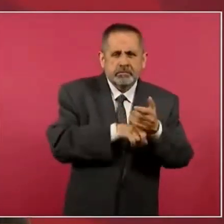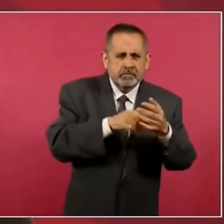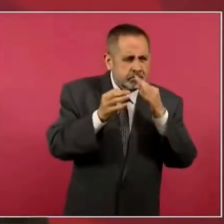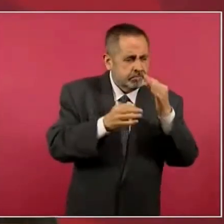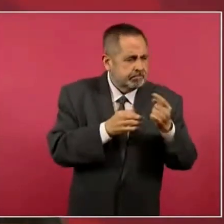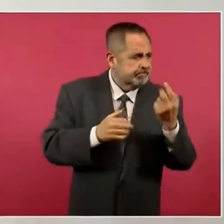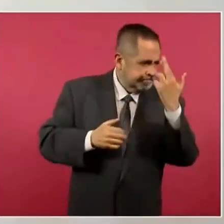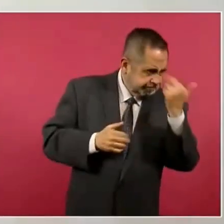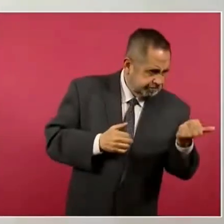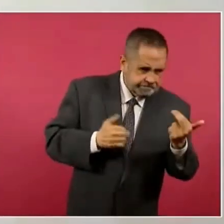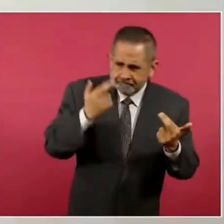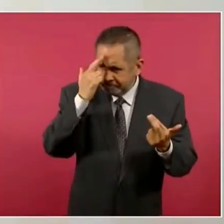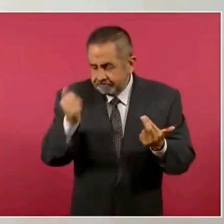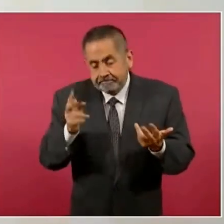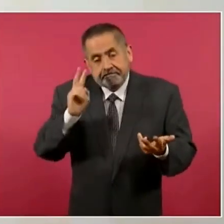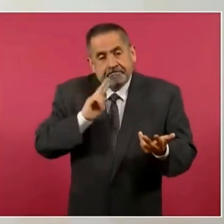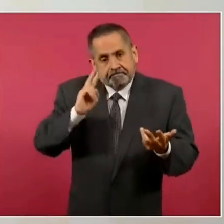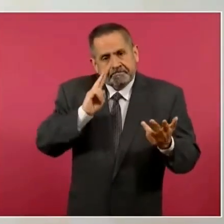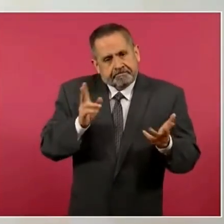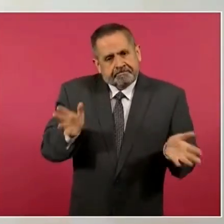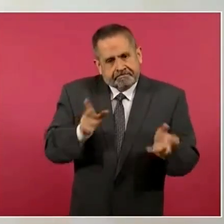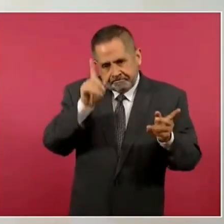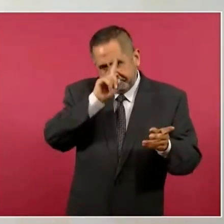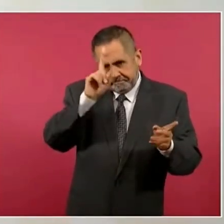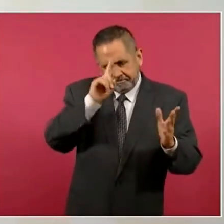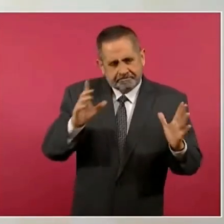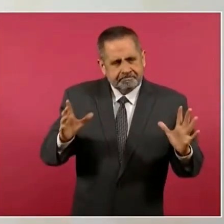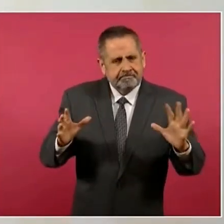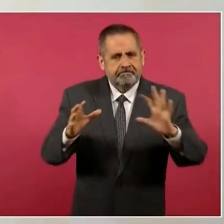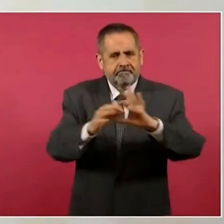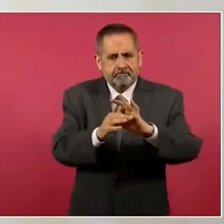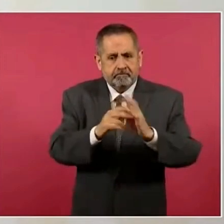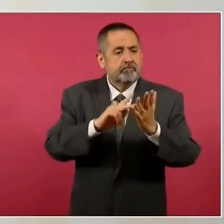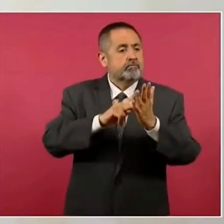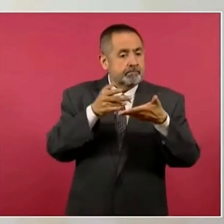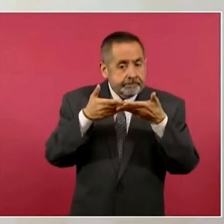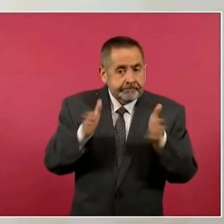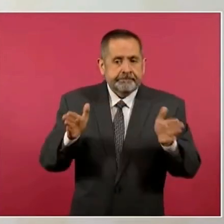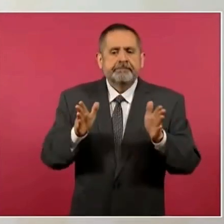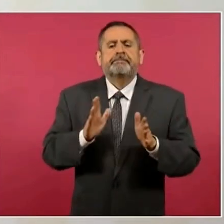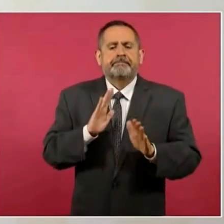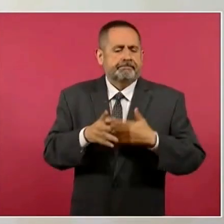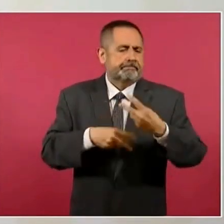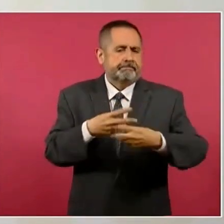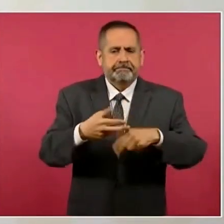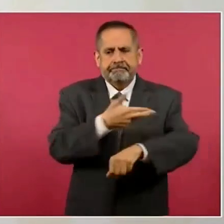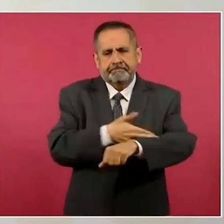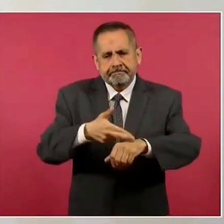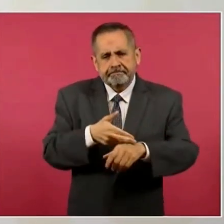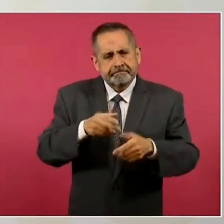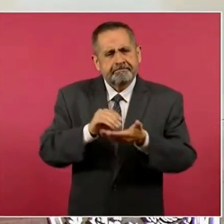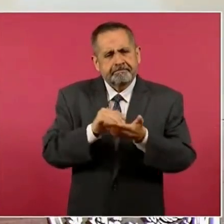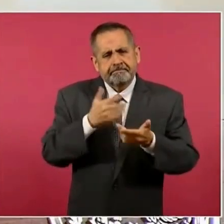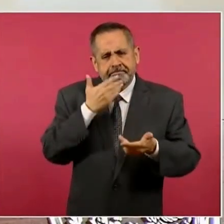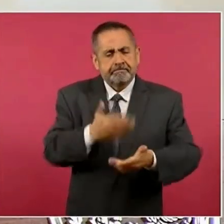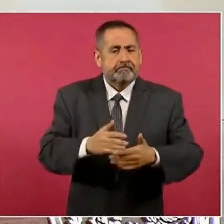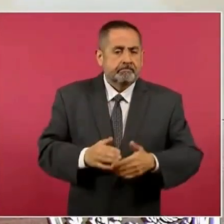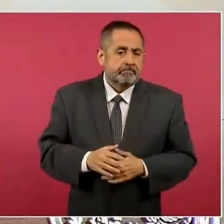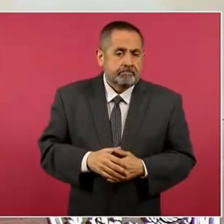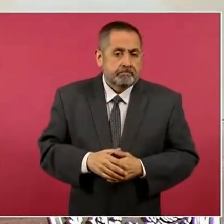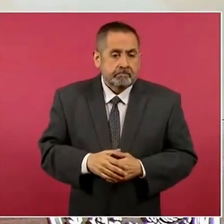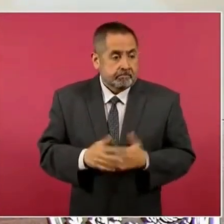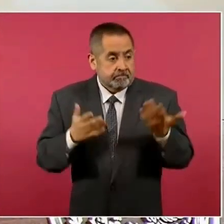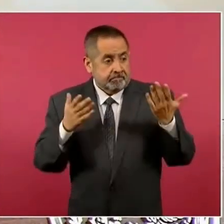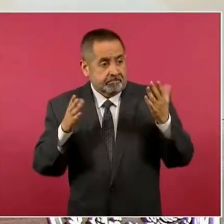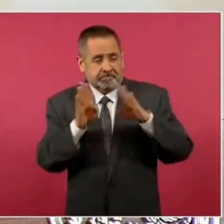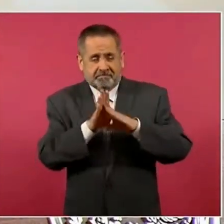Entonces, estamos buscando la conciliación para que pueda volver a funcionar la agencia del Estado mexicano, el Notimex, y no se ha buscado el